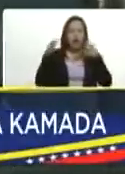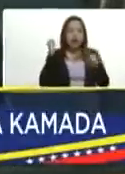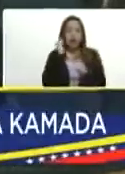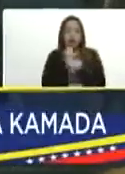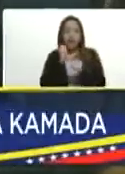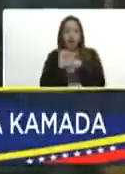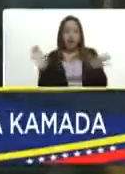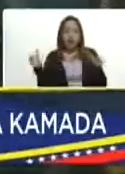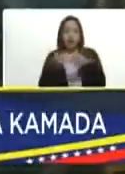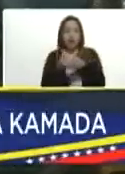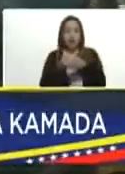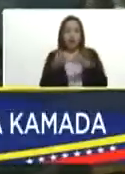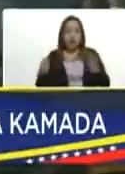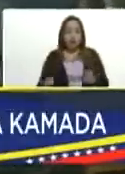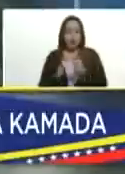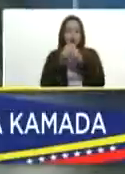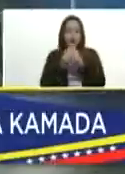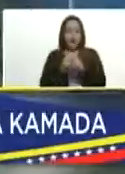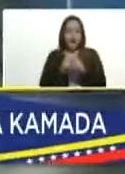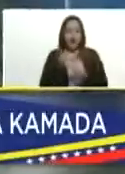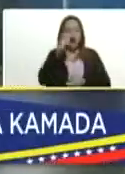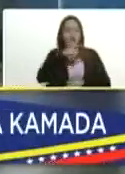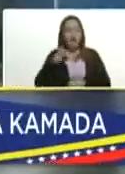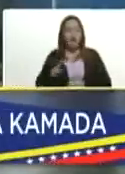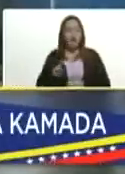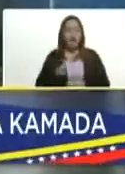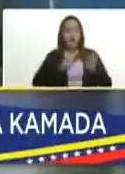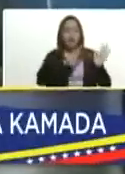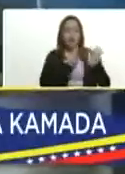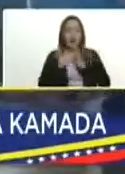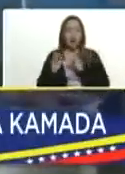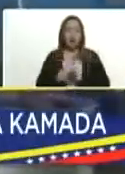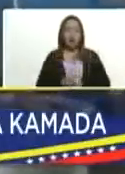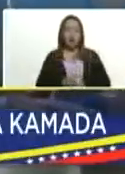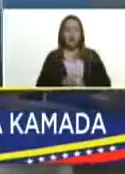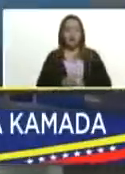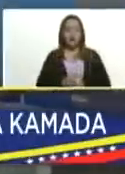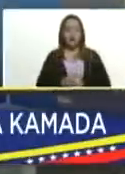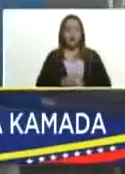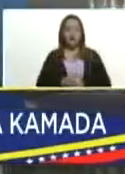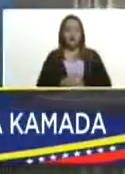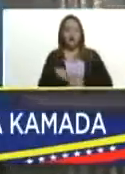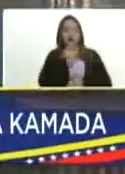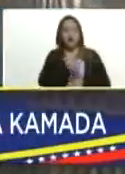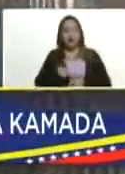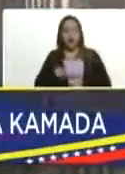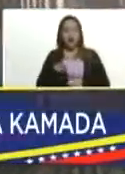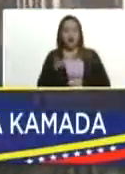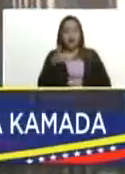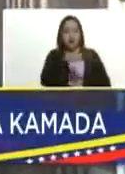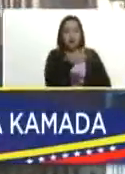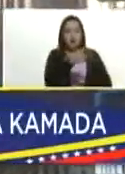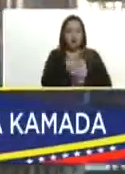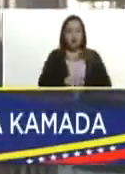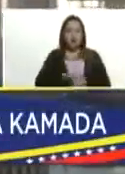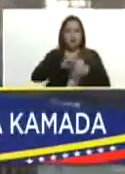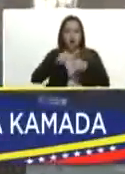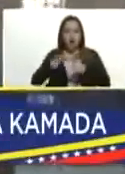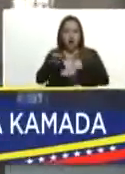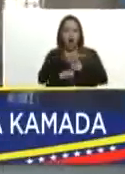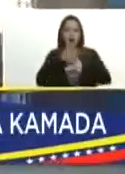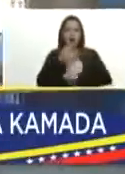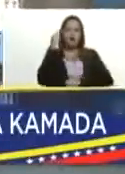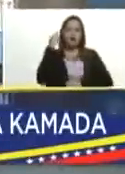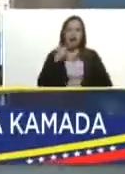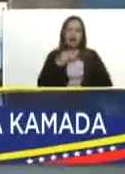en equipo, conjunto, pueblo organizado, pescadores sardineros y pescadoras sardineras, gobierno